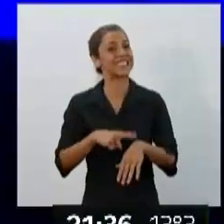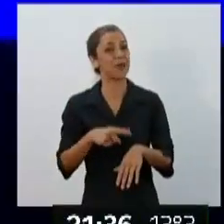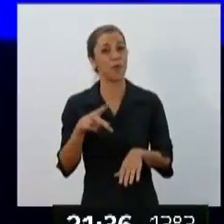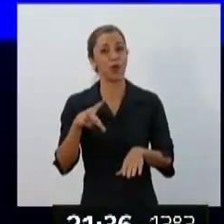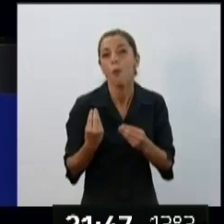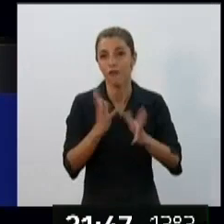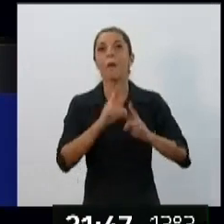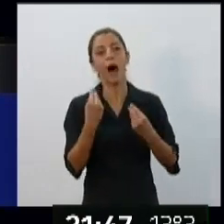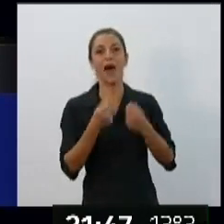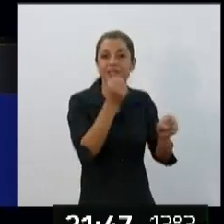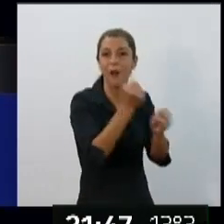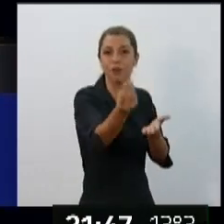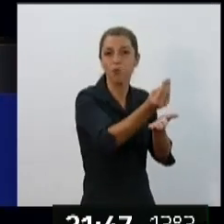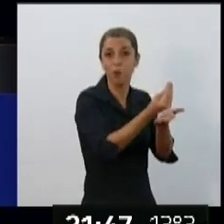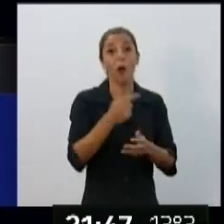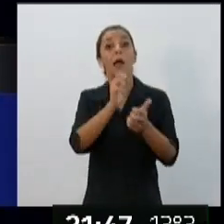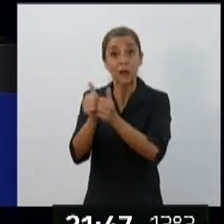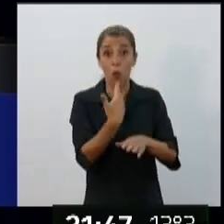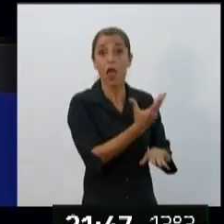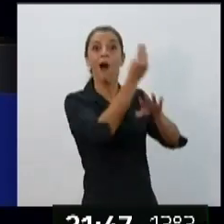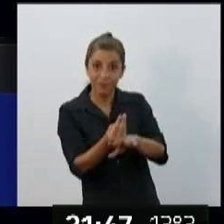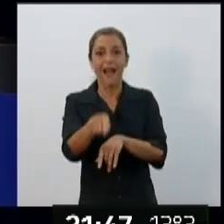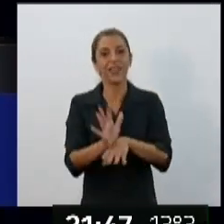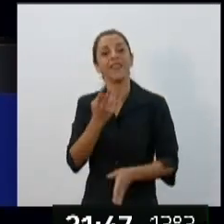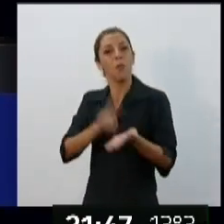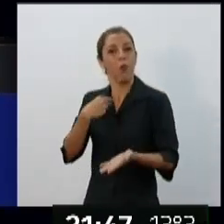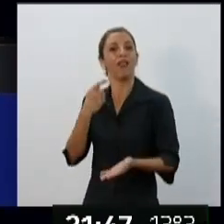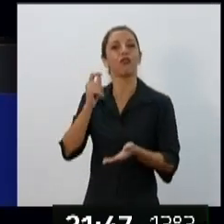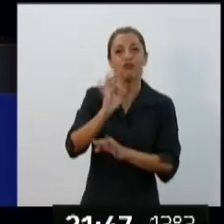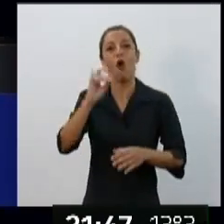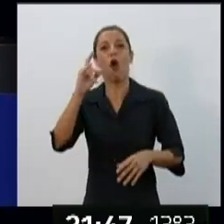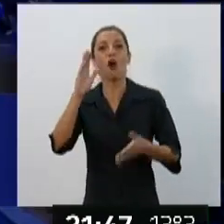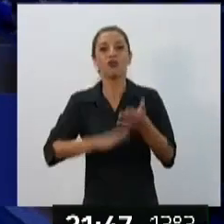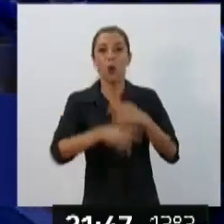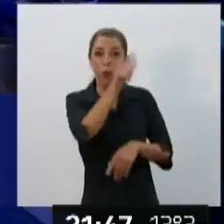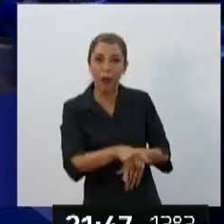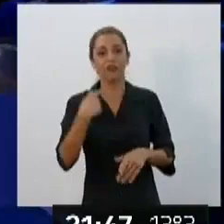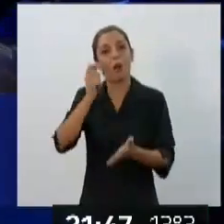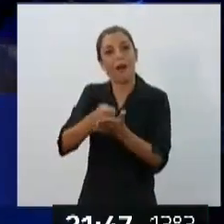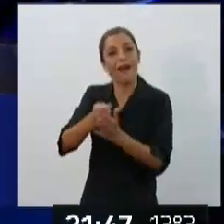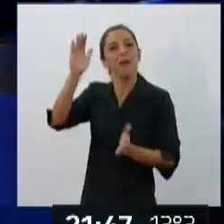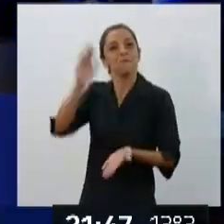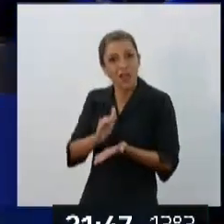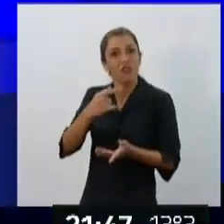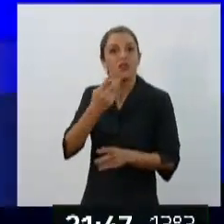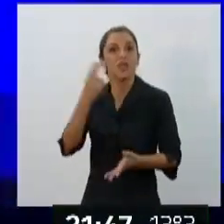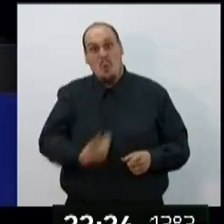Centurión. ...a los empleadores por 3 años el pago de las cargas sociales, de tal manera poder incluir no menos de 1.500.000 jóvenes. Terminó su